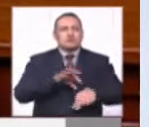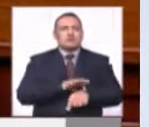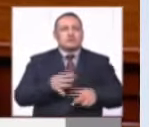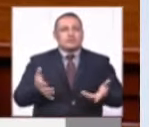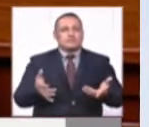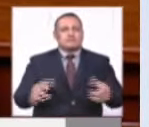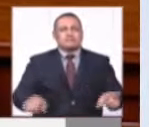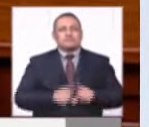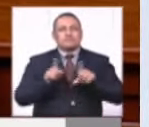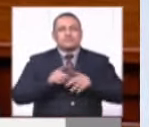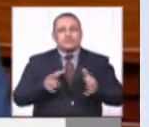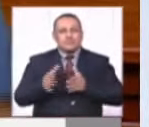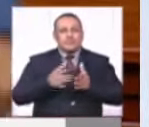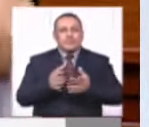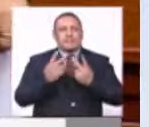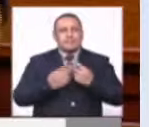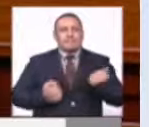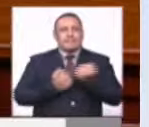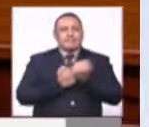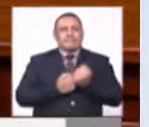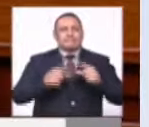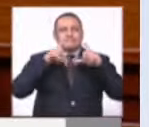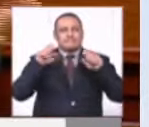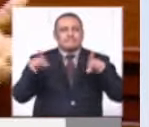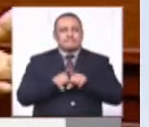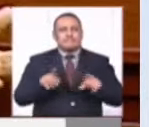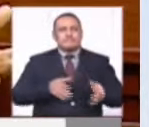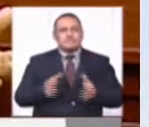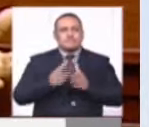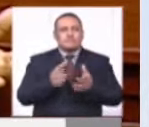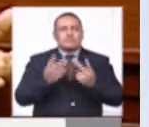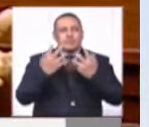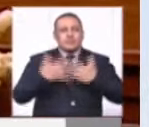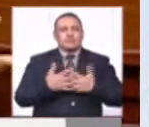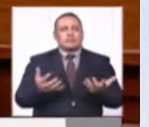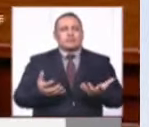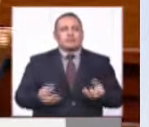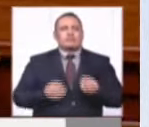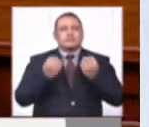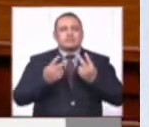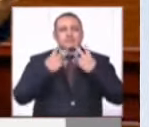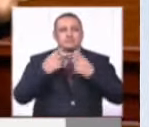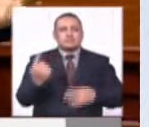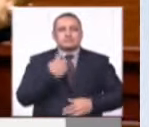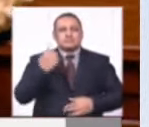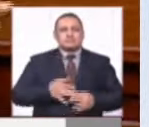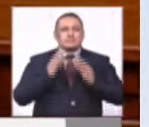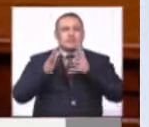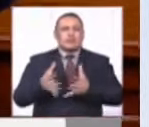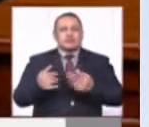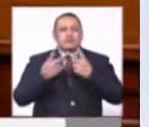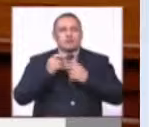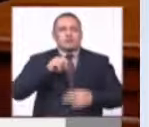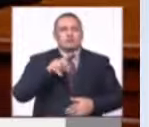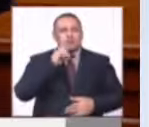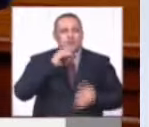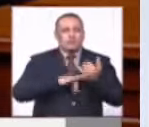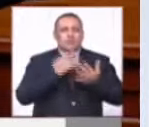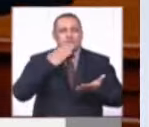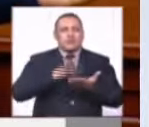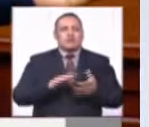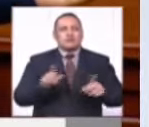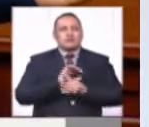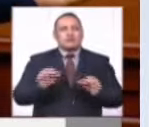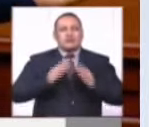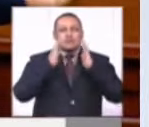salud. Carreteras, impulsamos el turismo. Si no hay carreteras de integración, vías nacionales abandonadas, provías peor. Nadie se